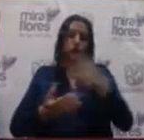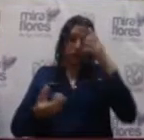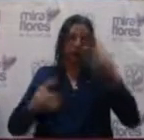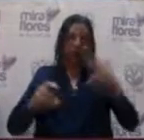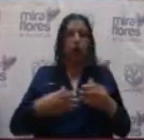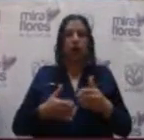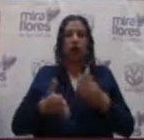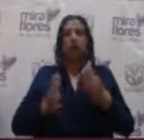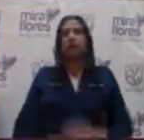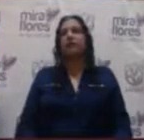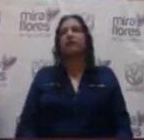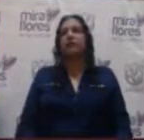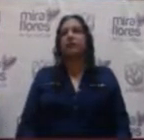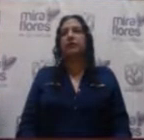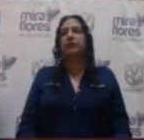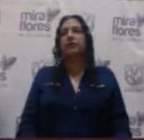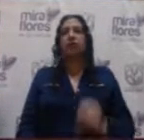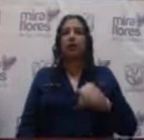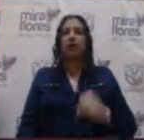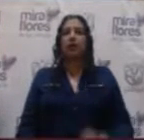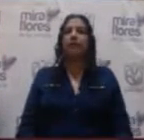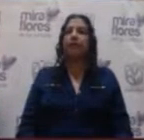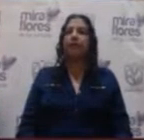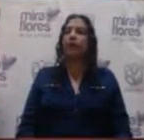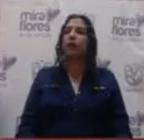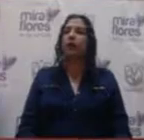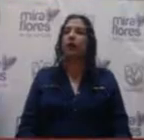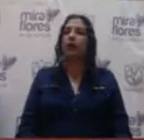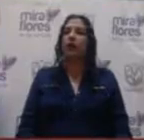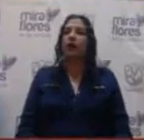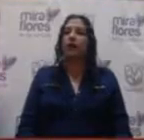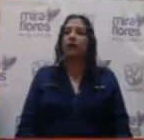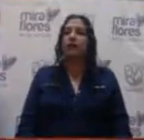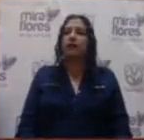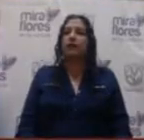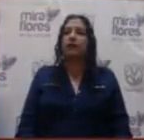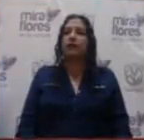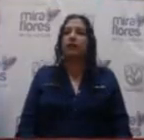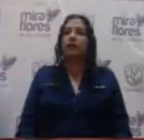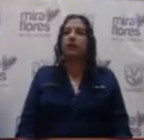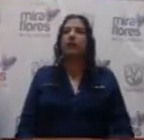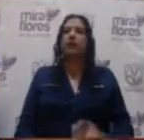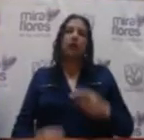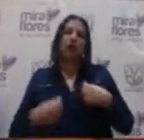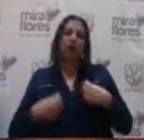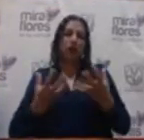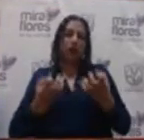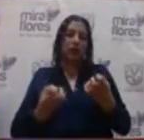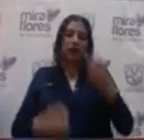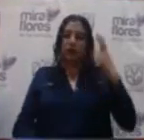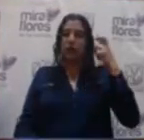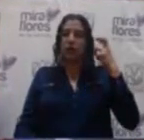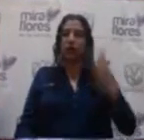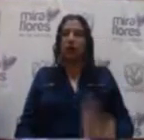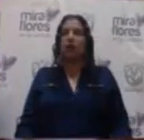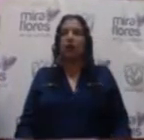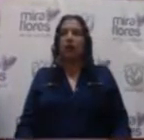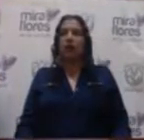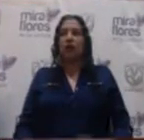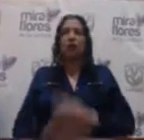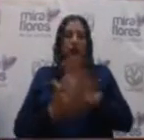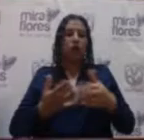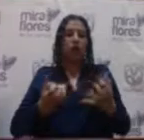línea. Sí, en segunda intervención. Bueno, justamente eso es lo que quería escuchar. Eso es lo que quería escuchar, porque todos estamos